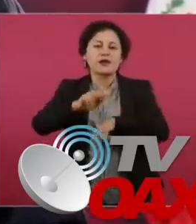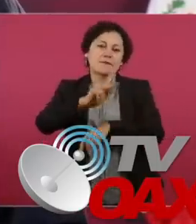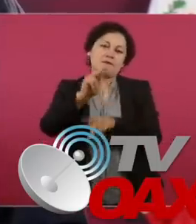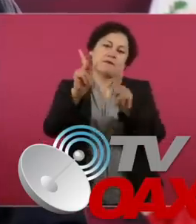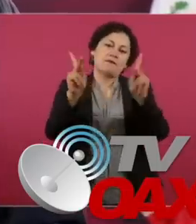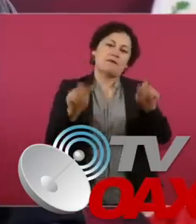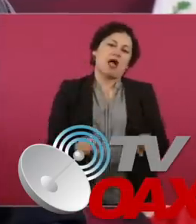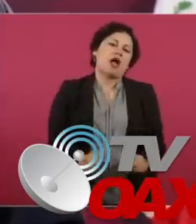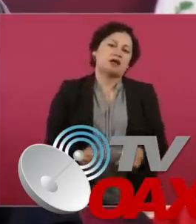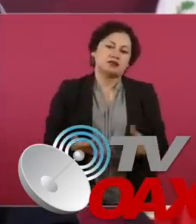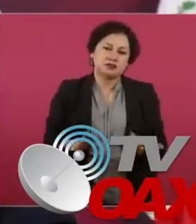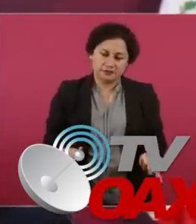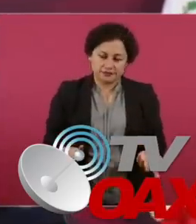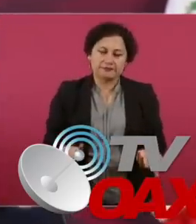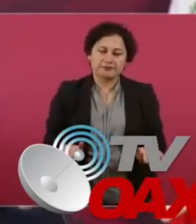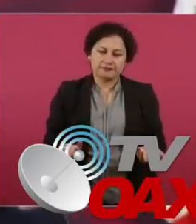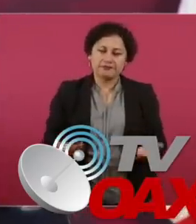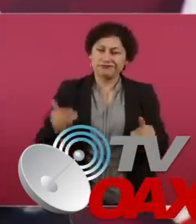Que no haya